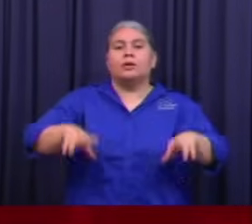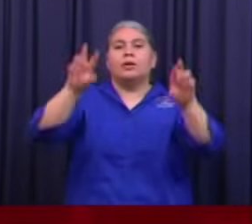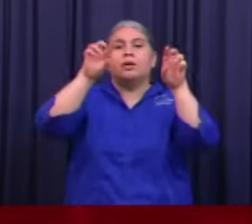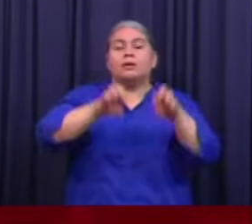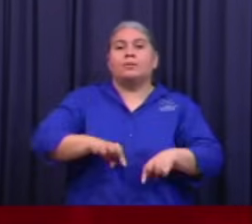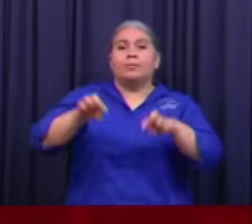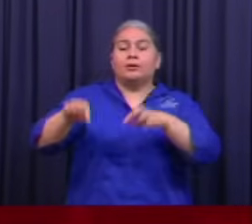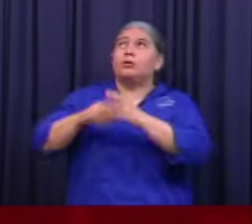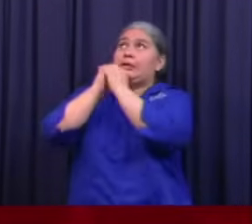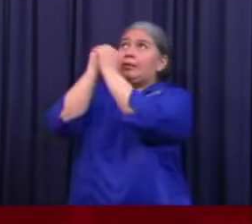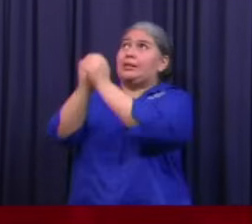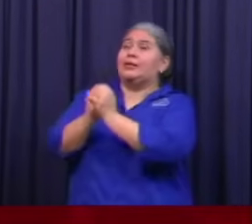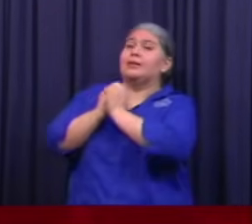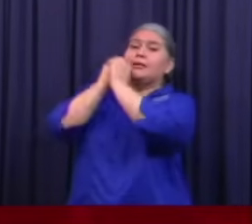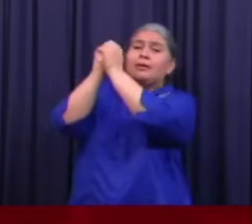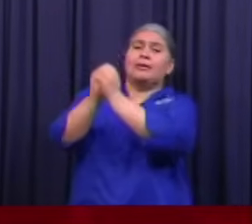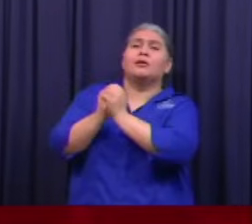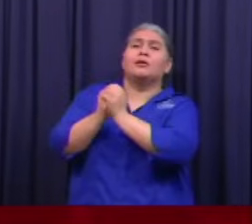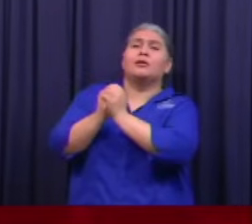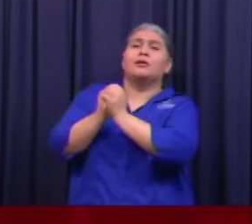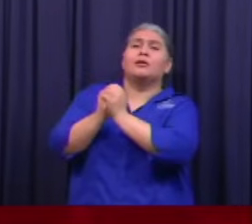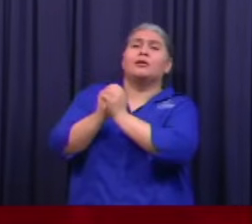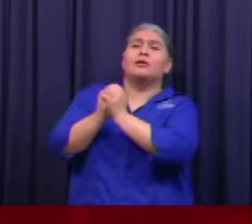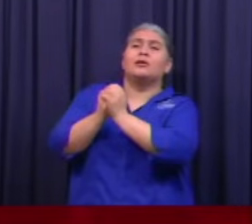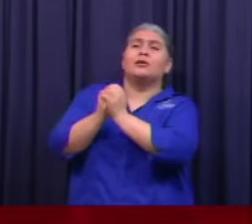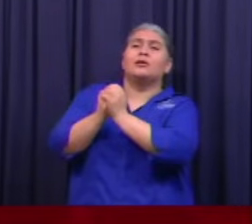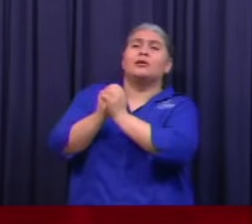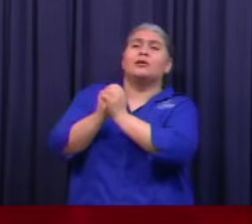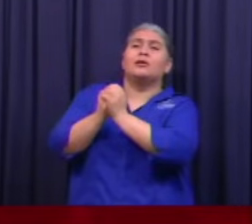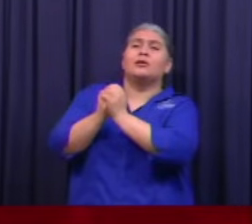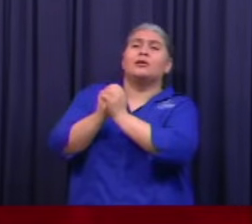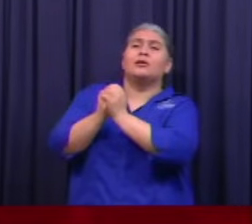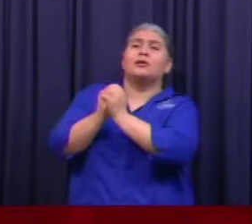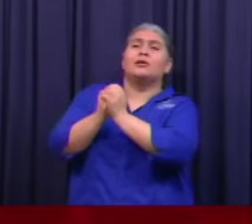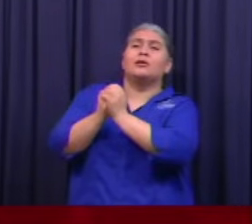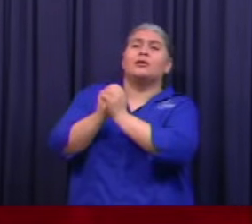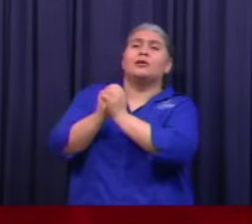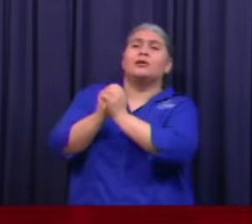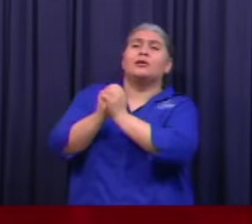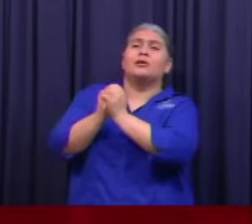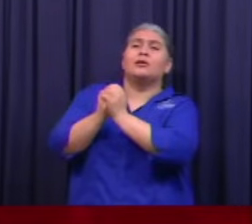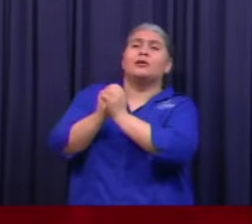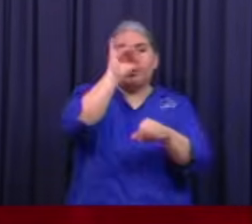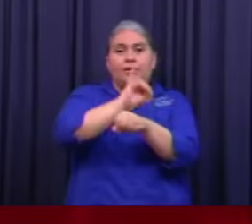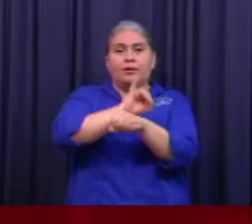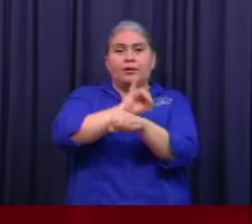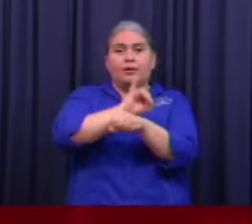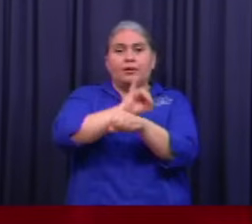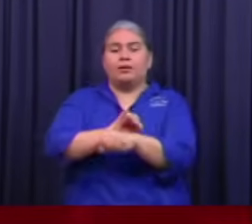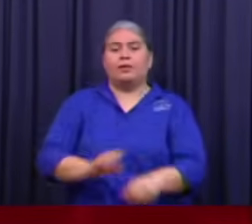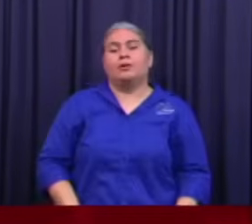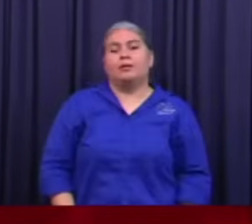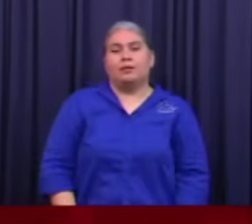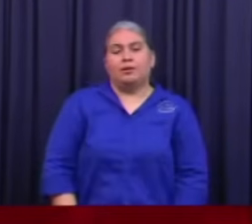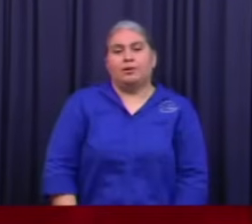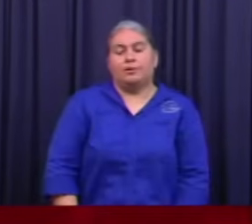a los que gimen y se lamentan a los que lloran por las cosas que están sucediendo dentro del mismo pueblo no